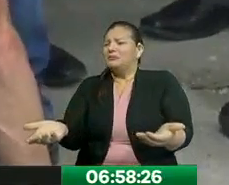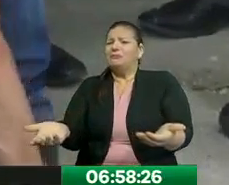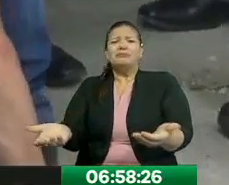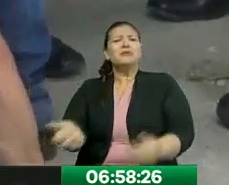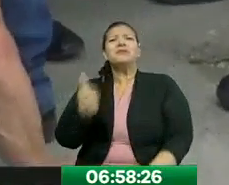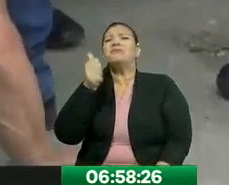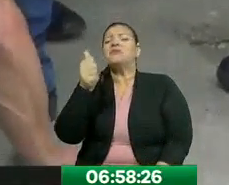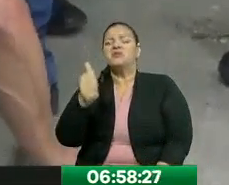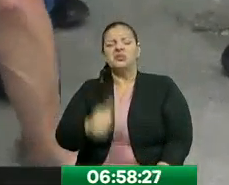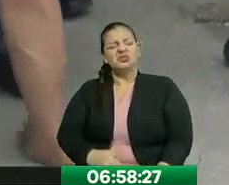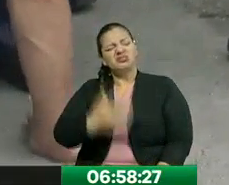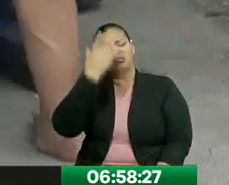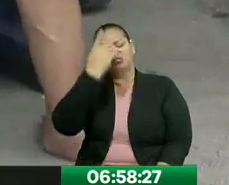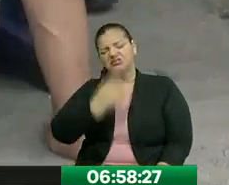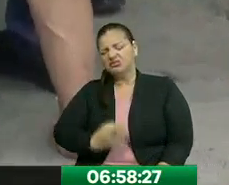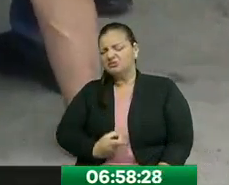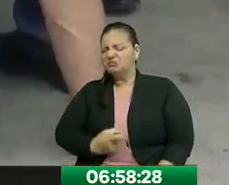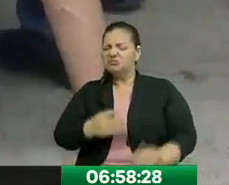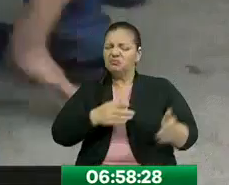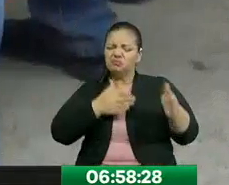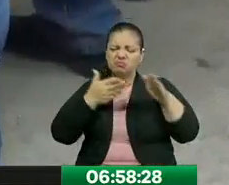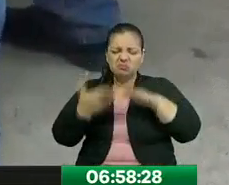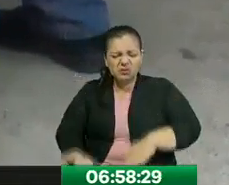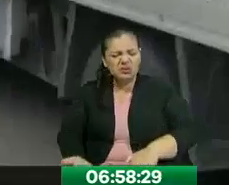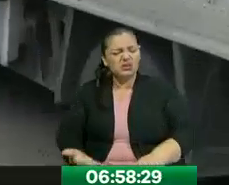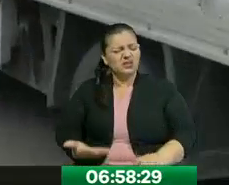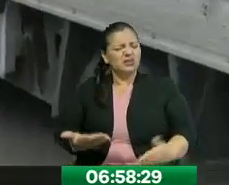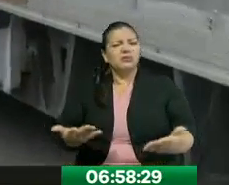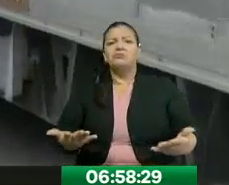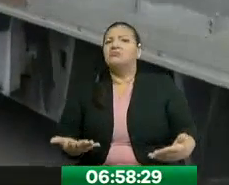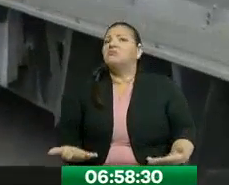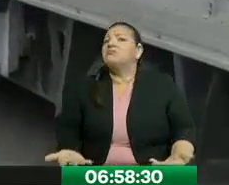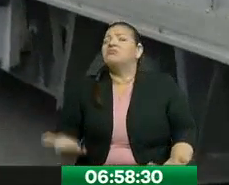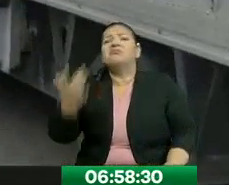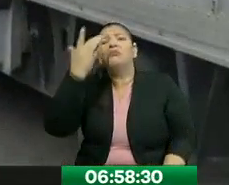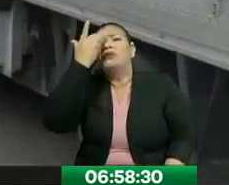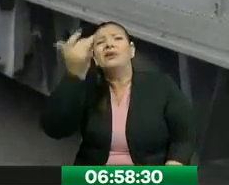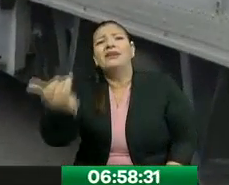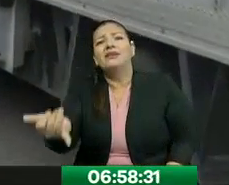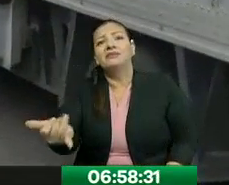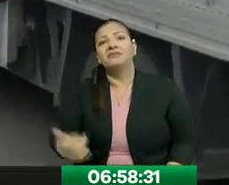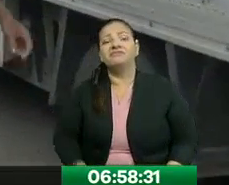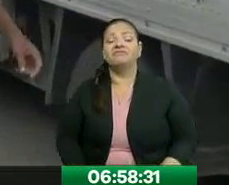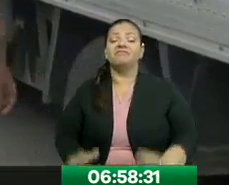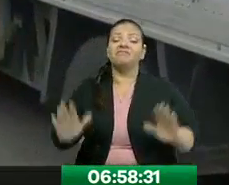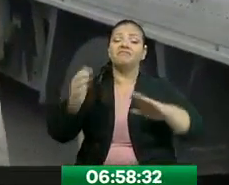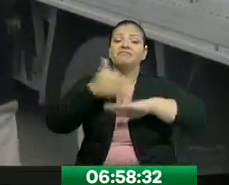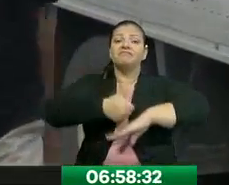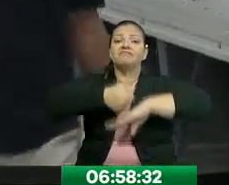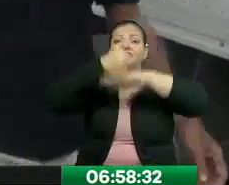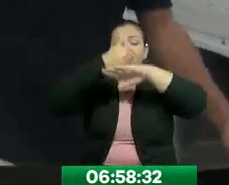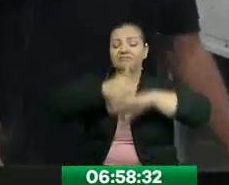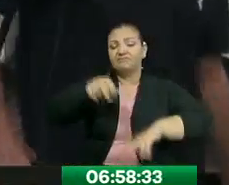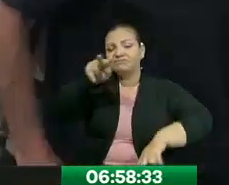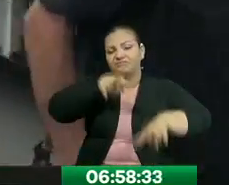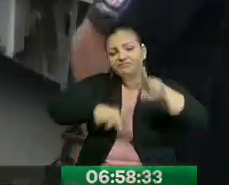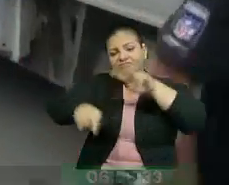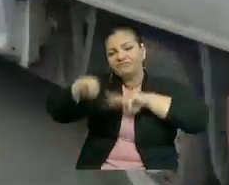habría dado este deceso. Esperan que las autoridades investiguen a profundidad el caso. Informó Julio César Saona.